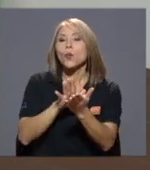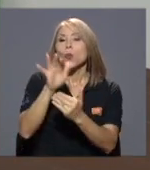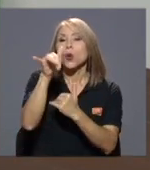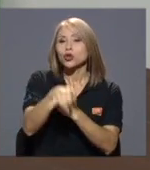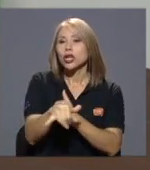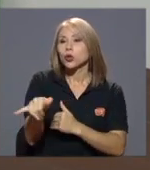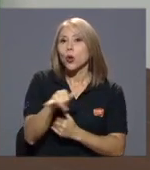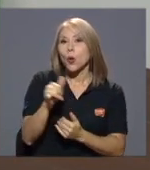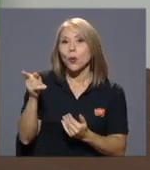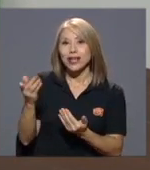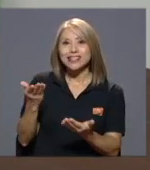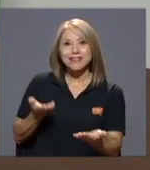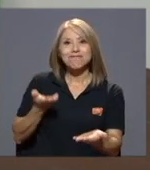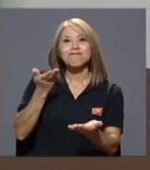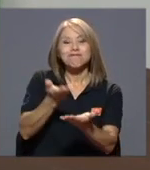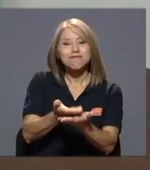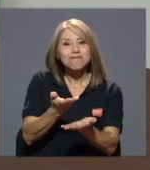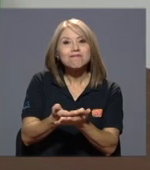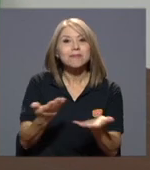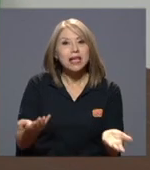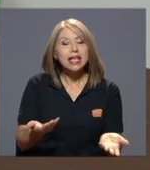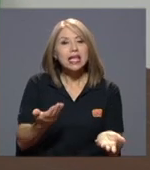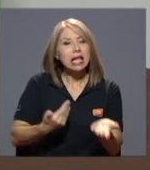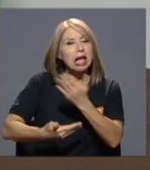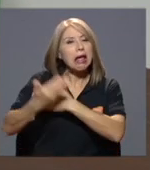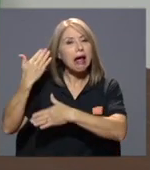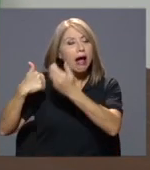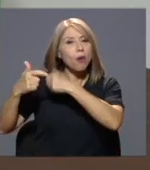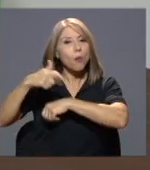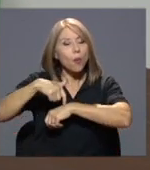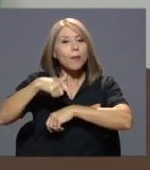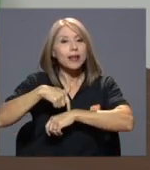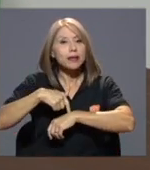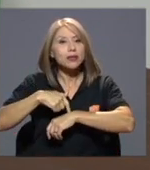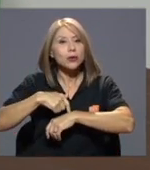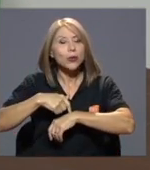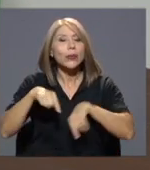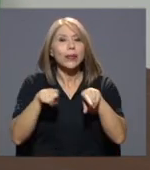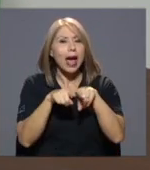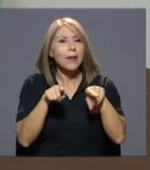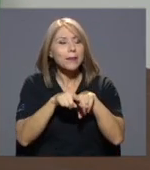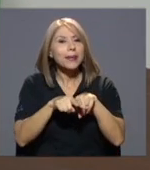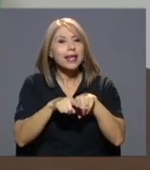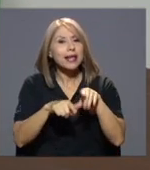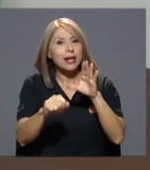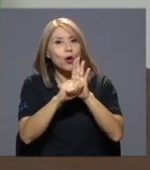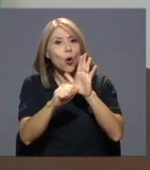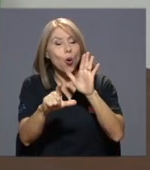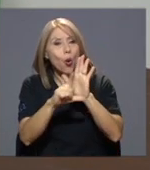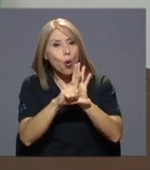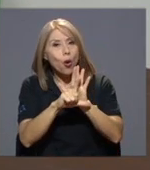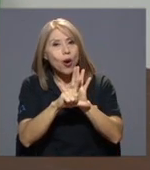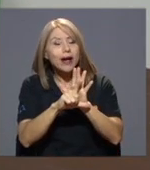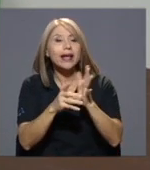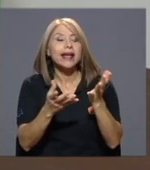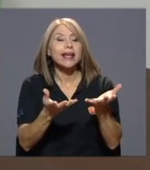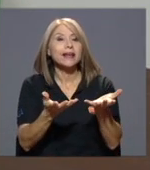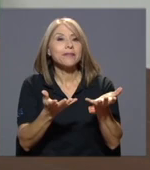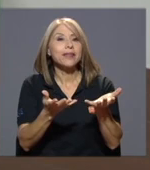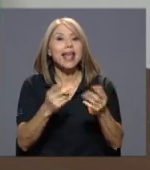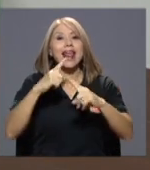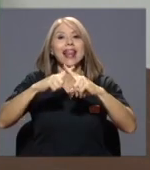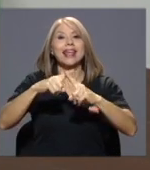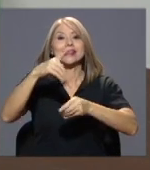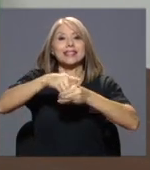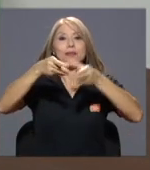el que nos va a plantear Jimmy, que en un momento determinado, inclusive también en el Congreso, hubo un esfuerzo de parte del